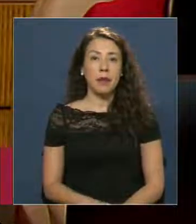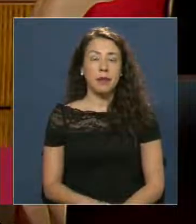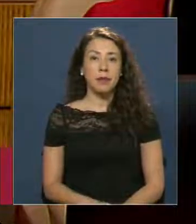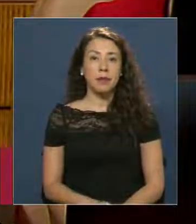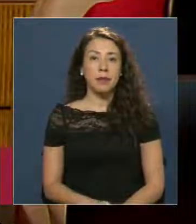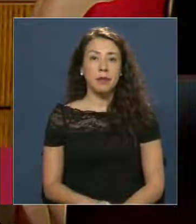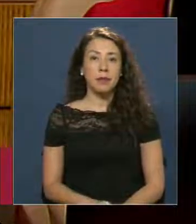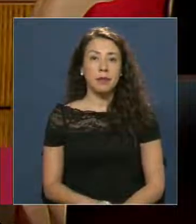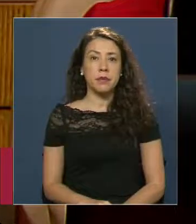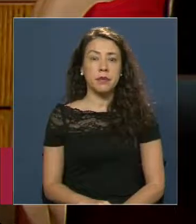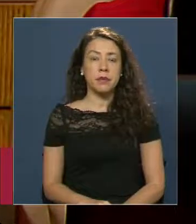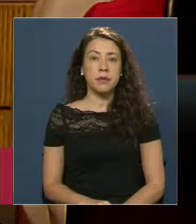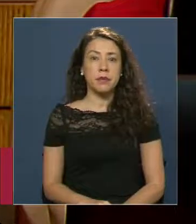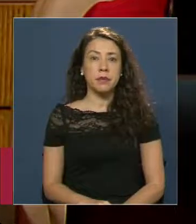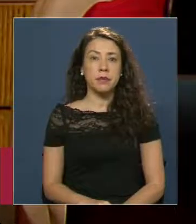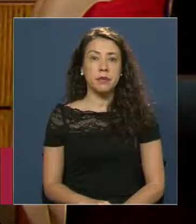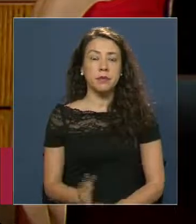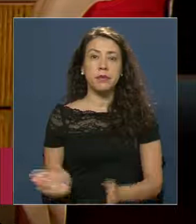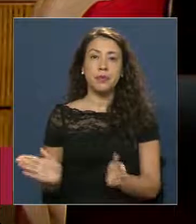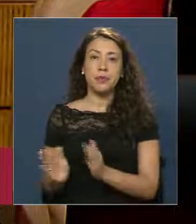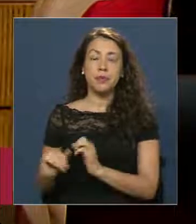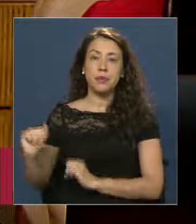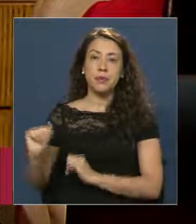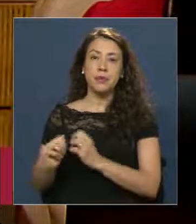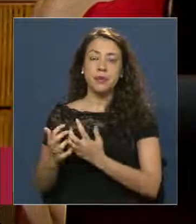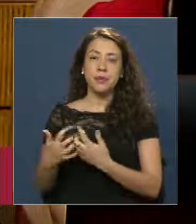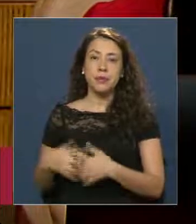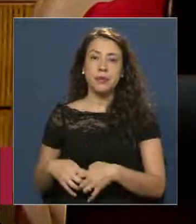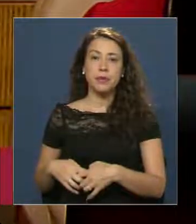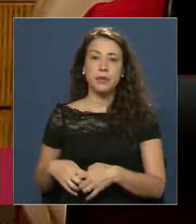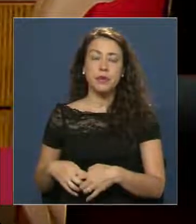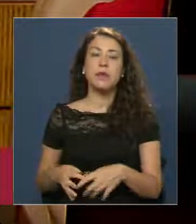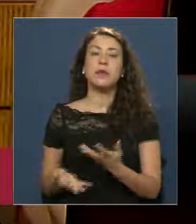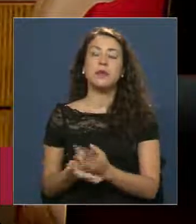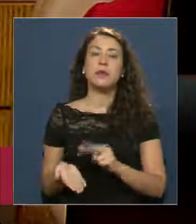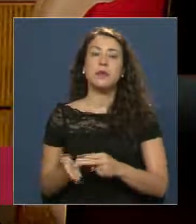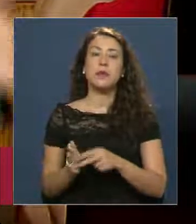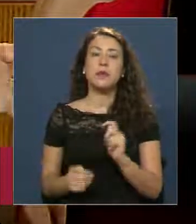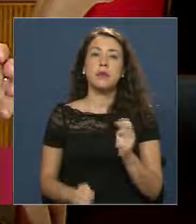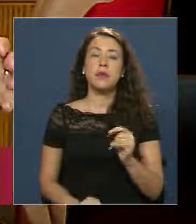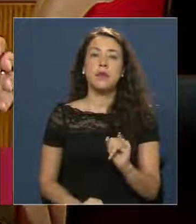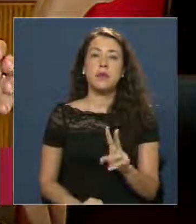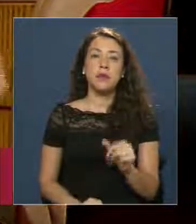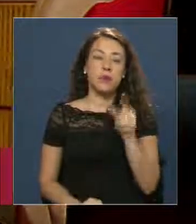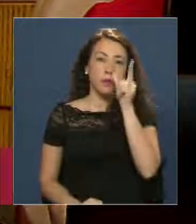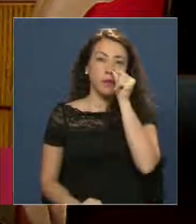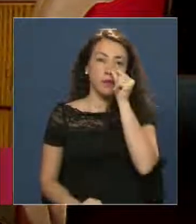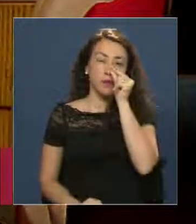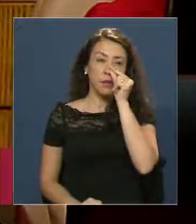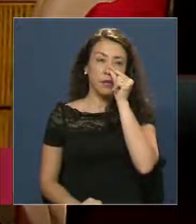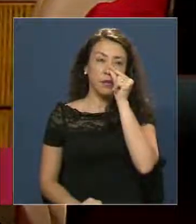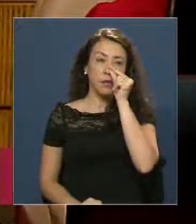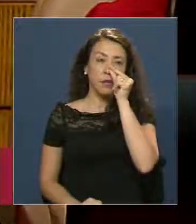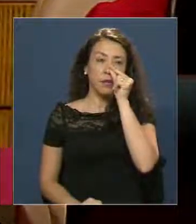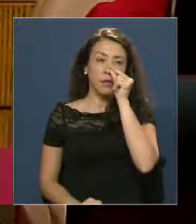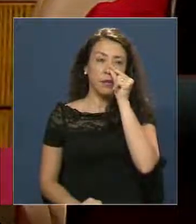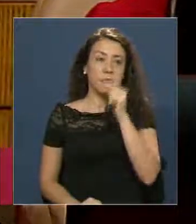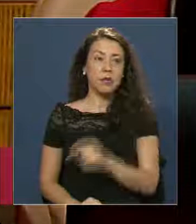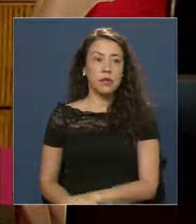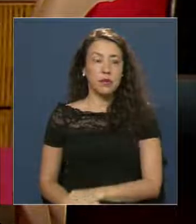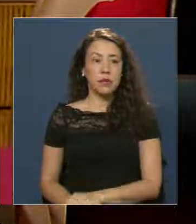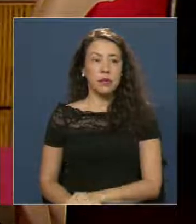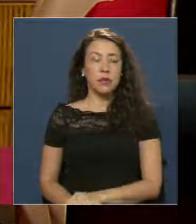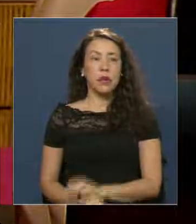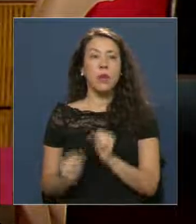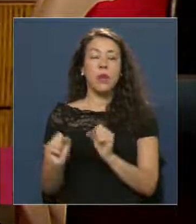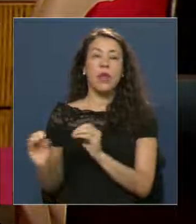que aquellas pequeñas empresas que tenían problemas con el pago del IVA en octubre, ¿cierto?, iban